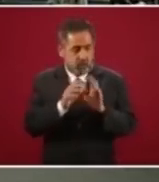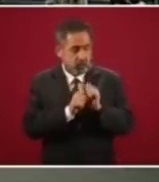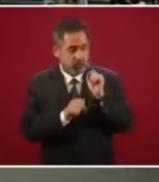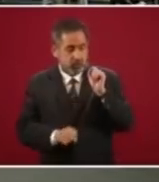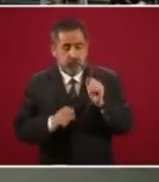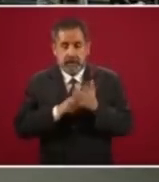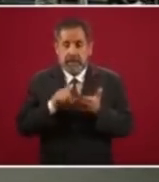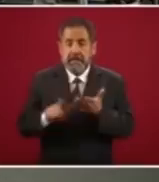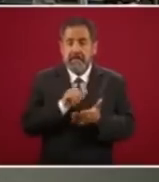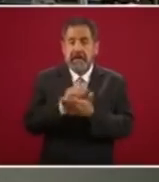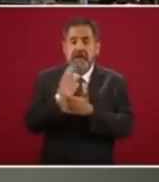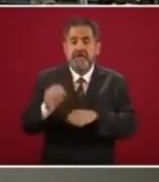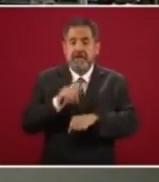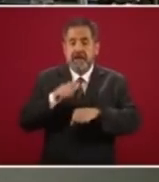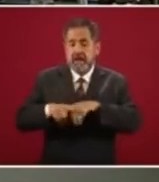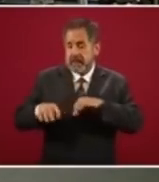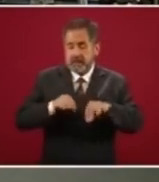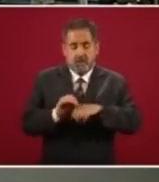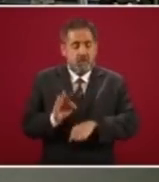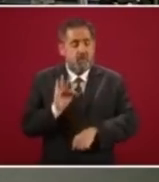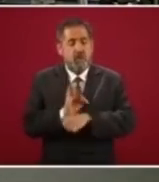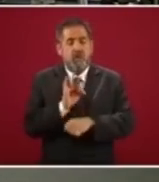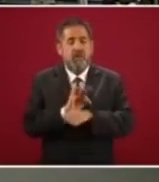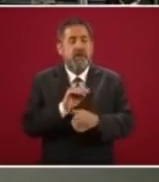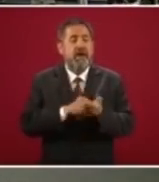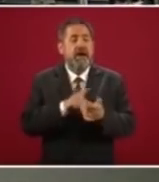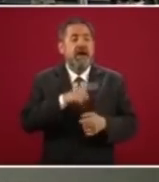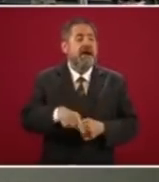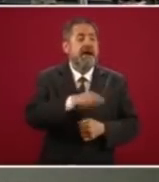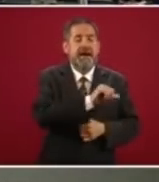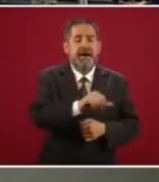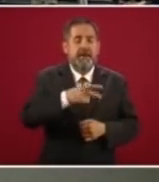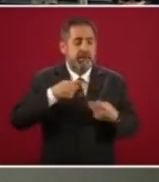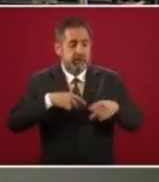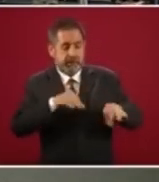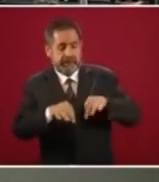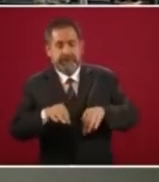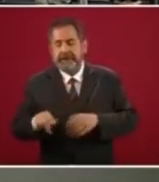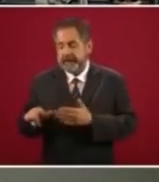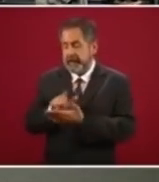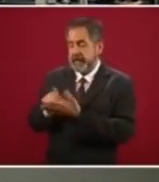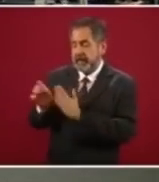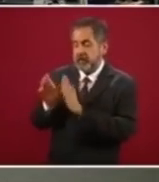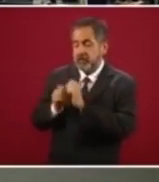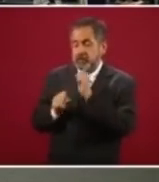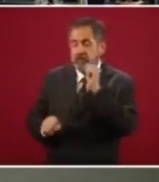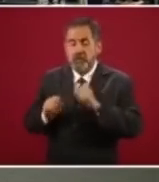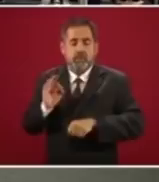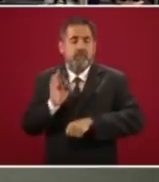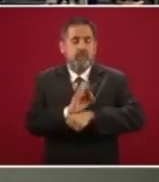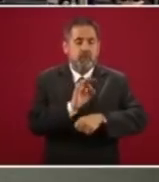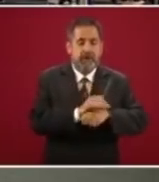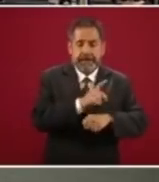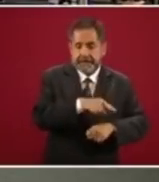de la Ley Federal del Trabajo que protege a los trabajadores y a las trabajadoras mexicanas,